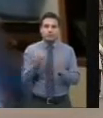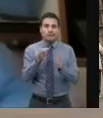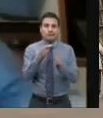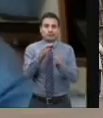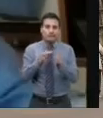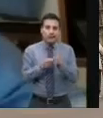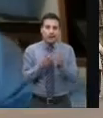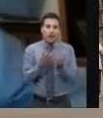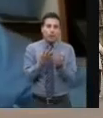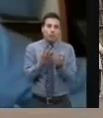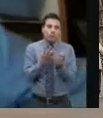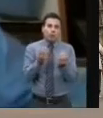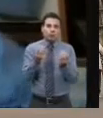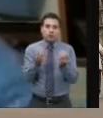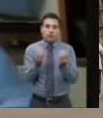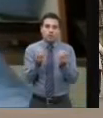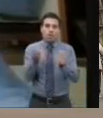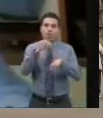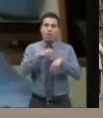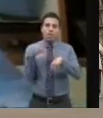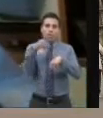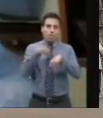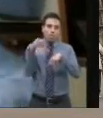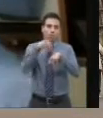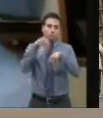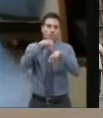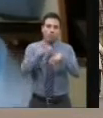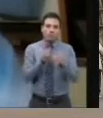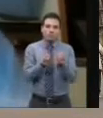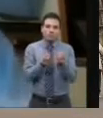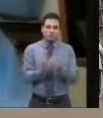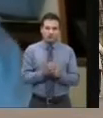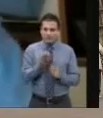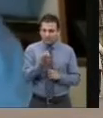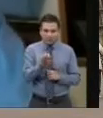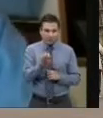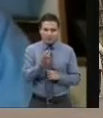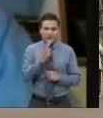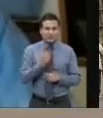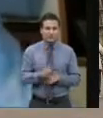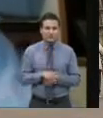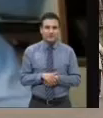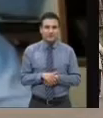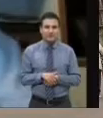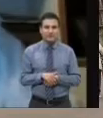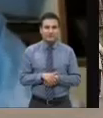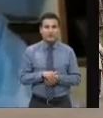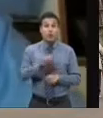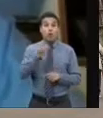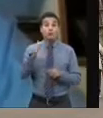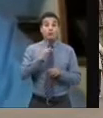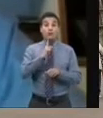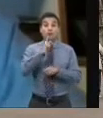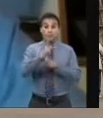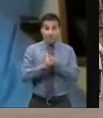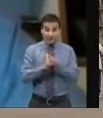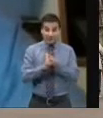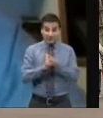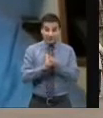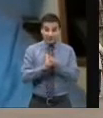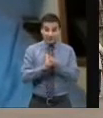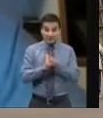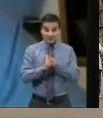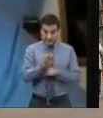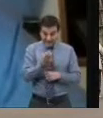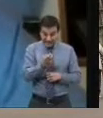en la que está sujeta nuestro sistema sin ningún sentido. En ningún lugar del mundo podrían sancionar lo que